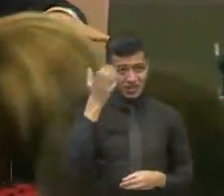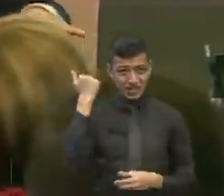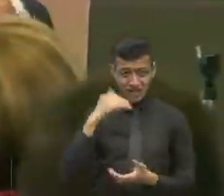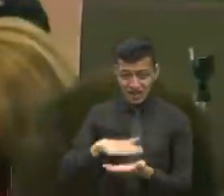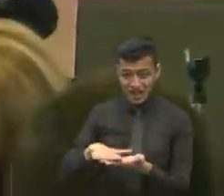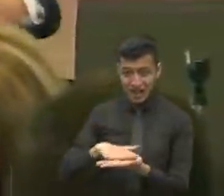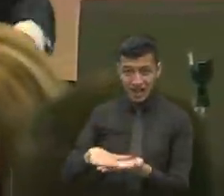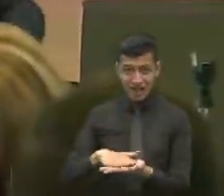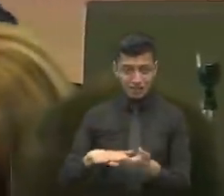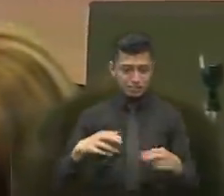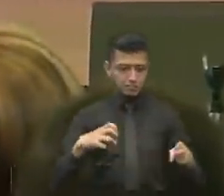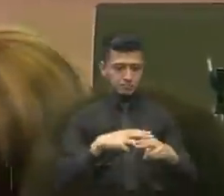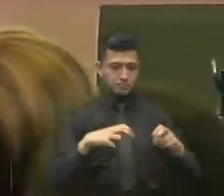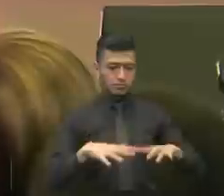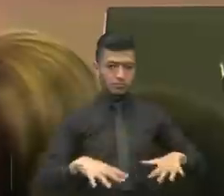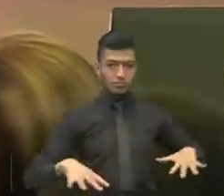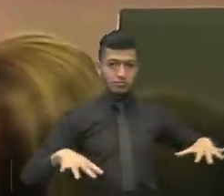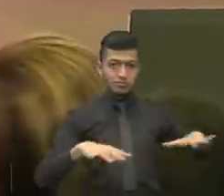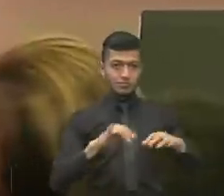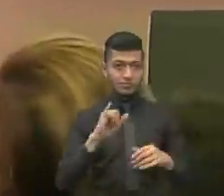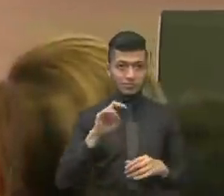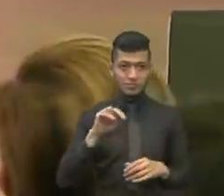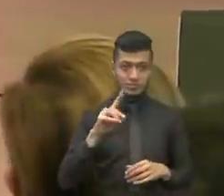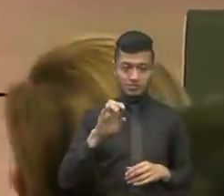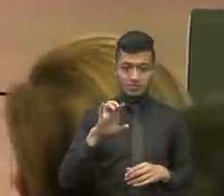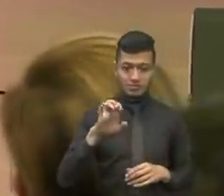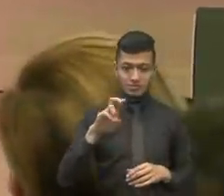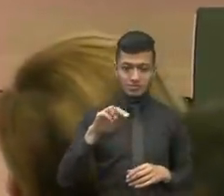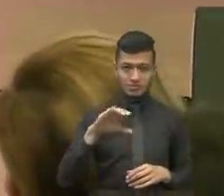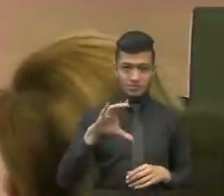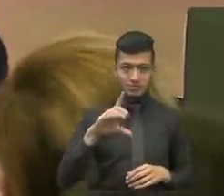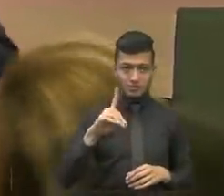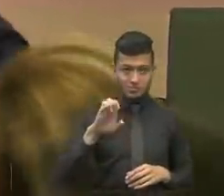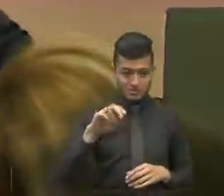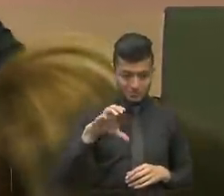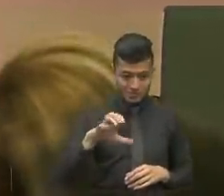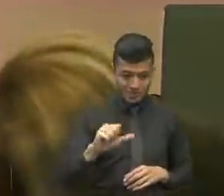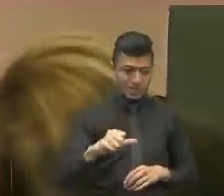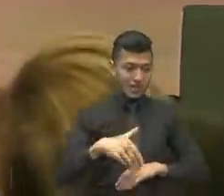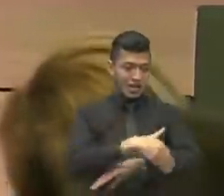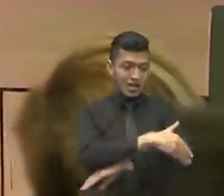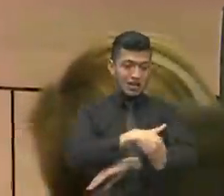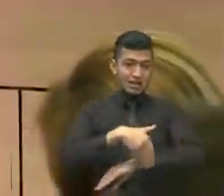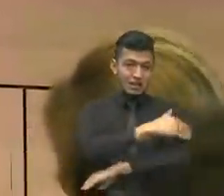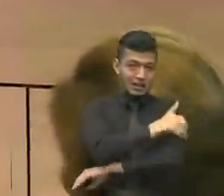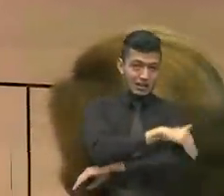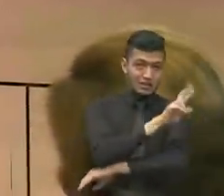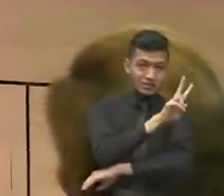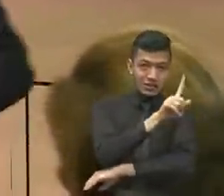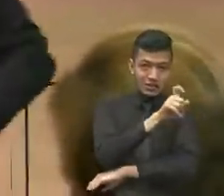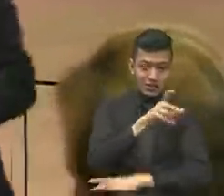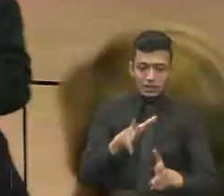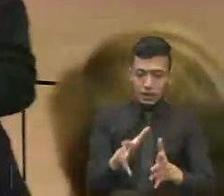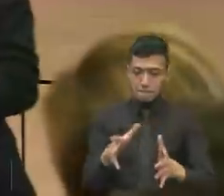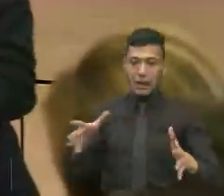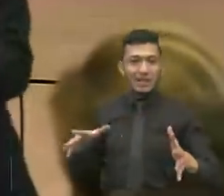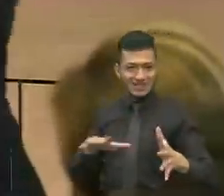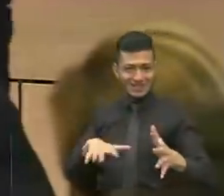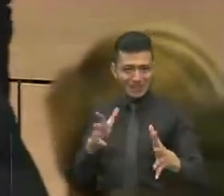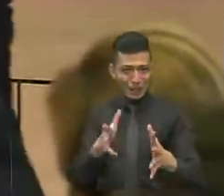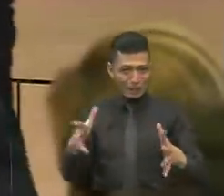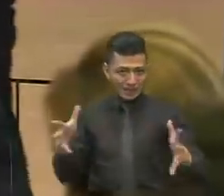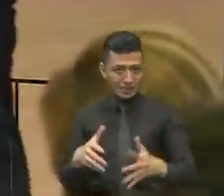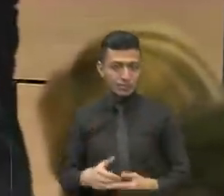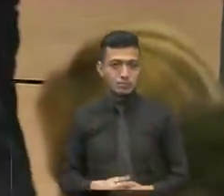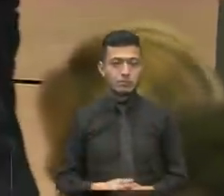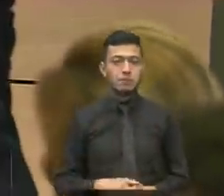el Parque de la Independencia, hicimos una tapa encima de la calle 26 y extendimos todo el Parque de la Independencia, ¿verdad?